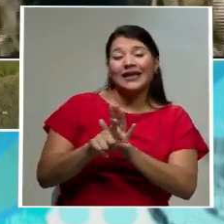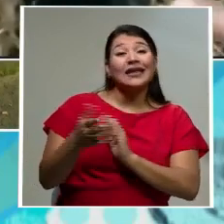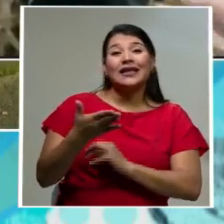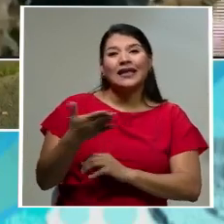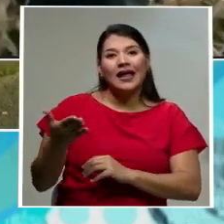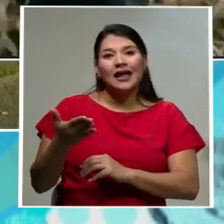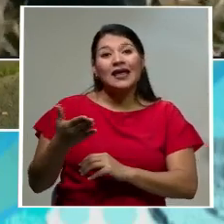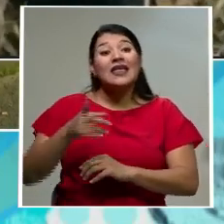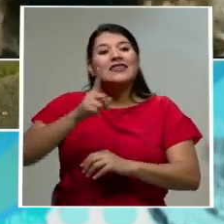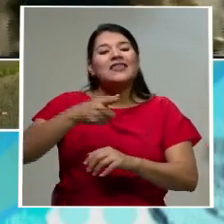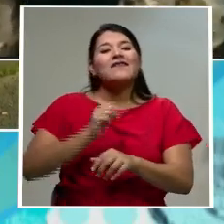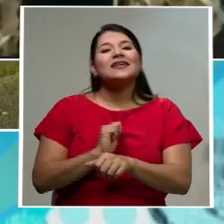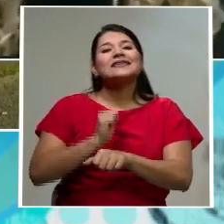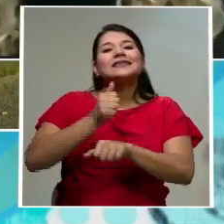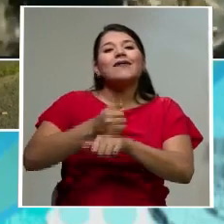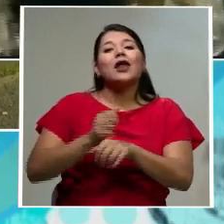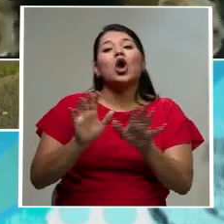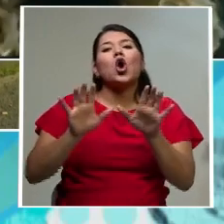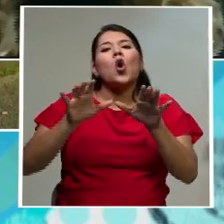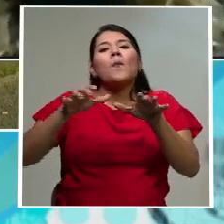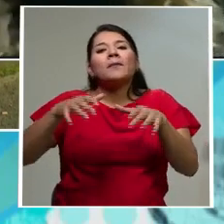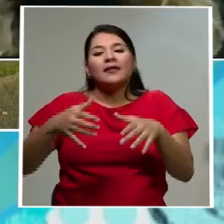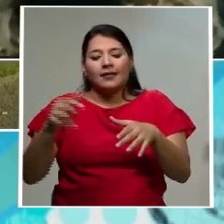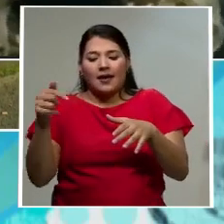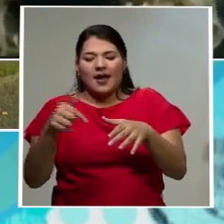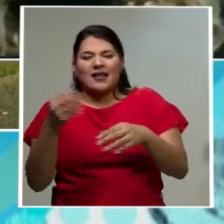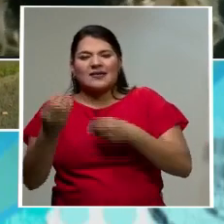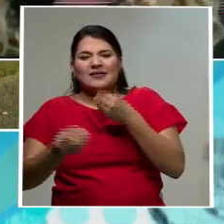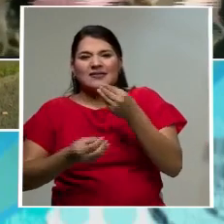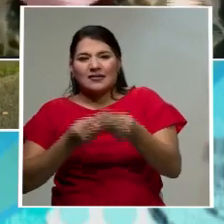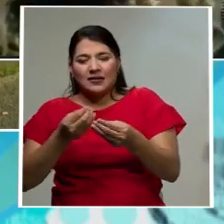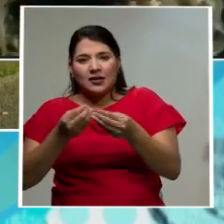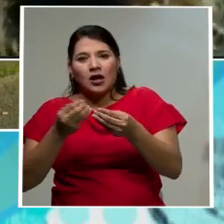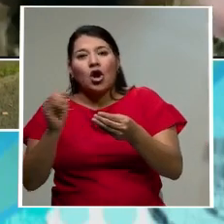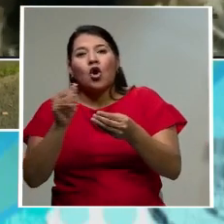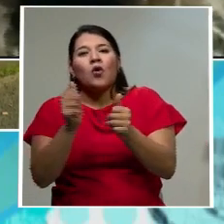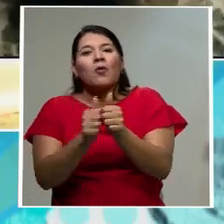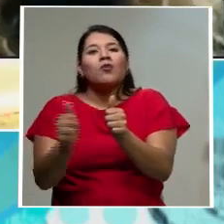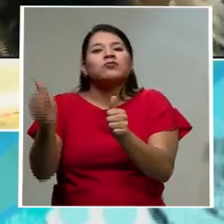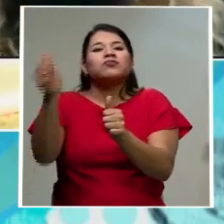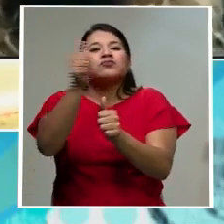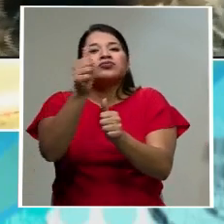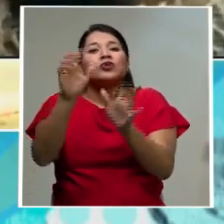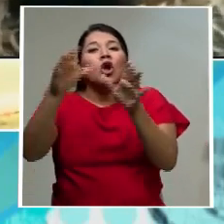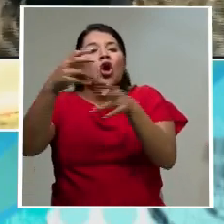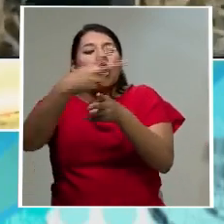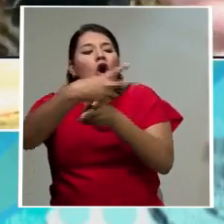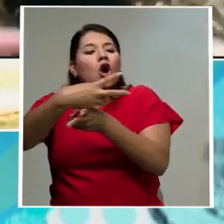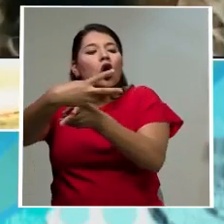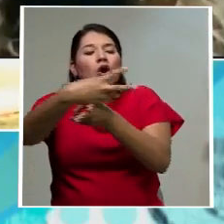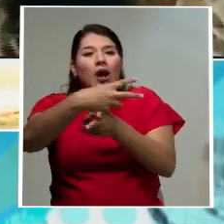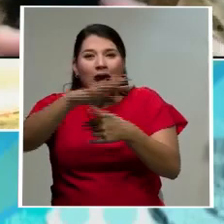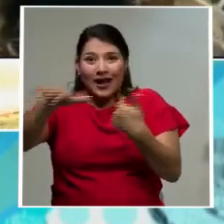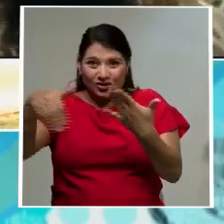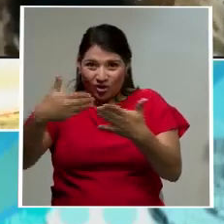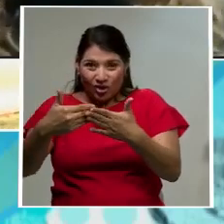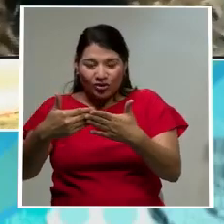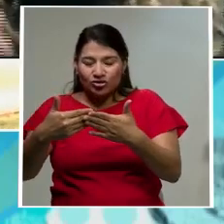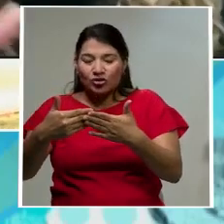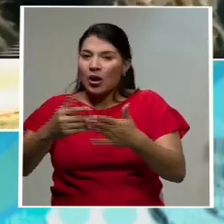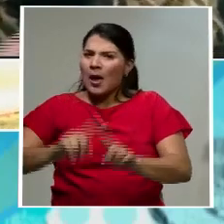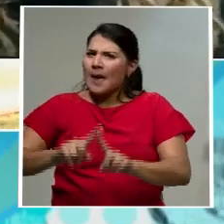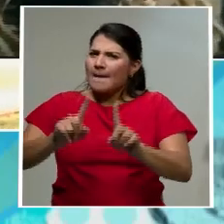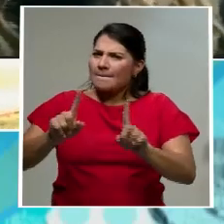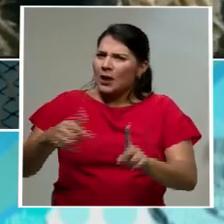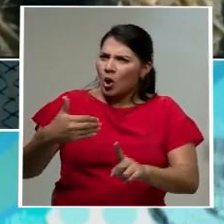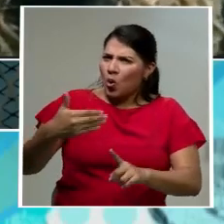un comité de vigilancia que era como el supremo que vigilara todas las partes. Y cuando uno consulta en